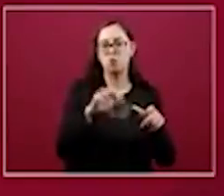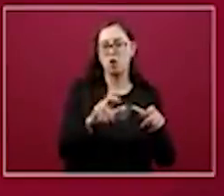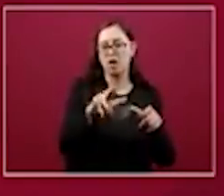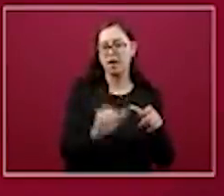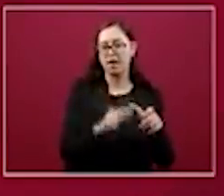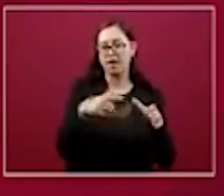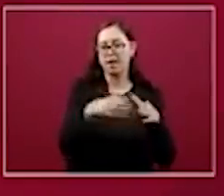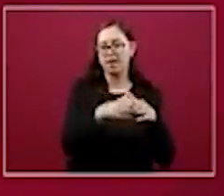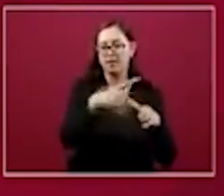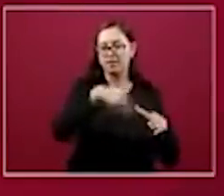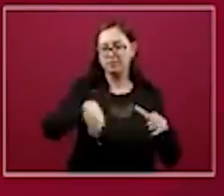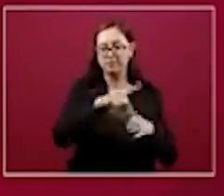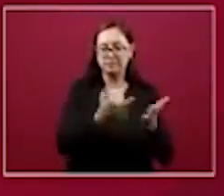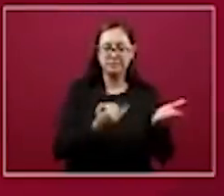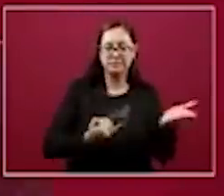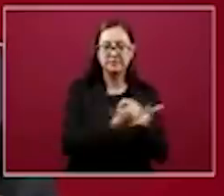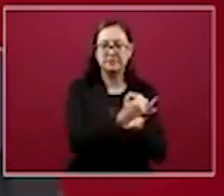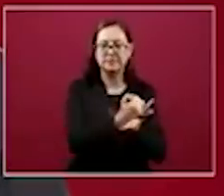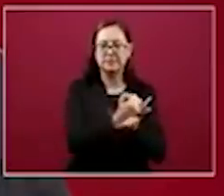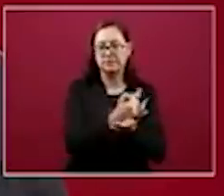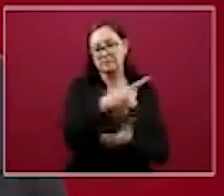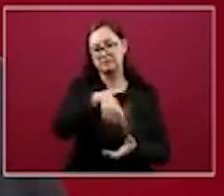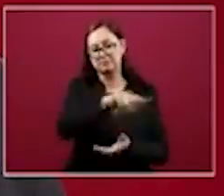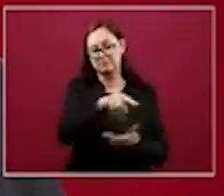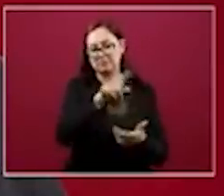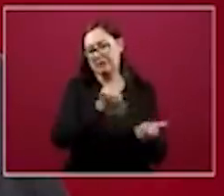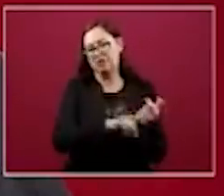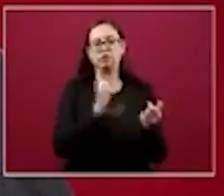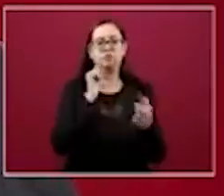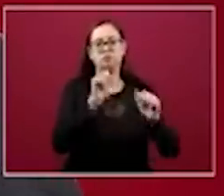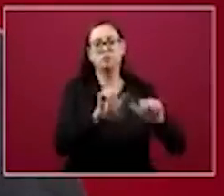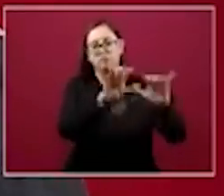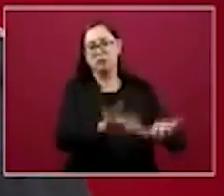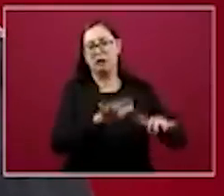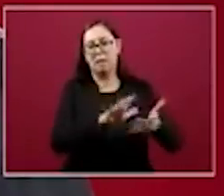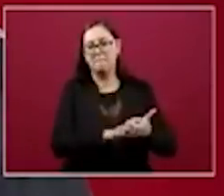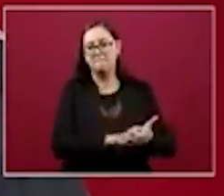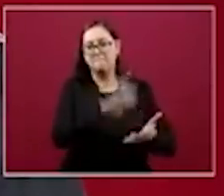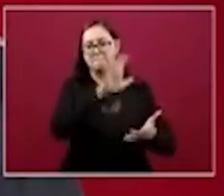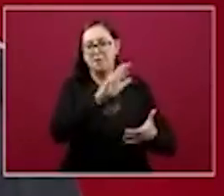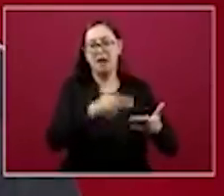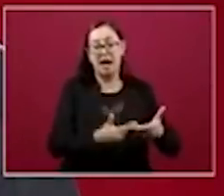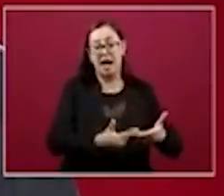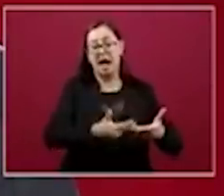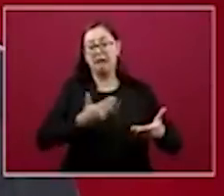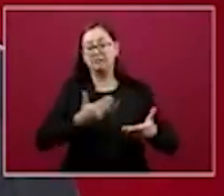cuando se tiene que tomar una decisión, que es el grupo mayoritario, hay una elección previa